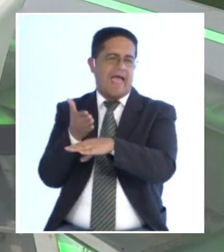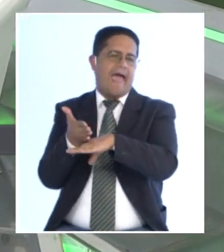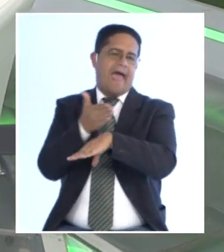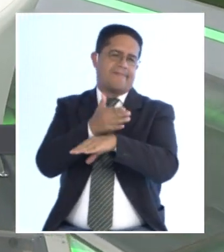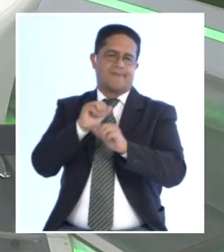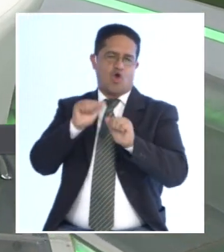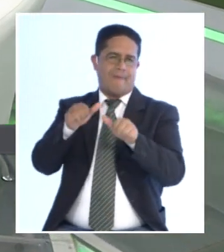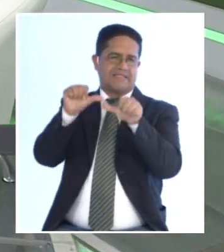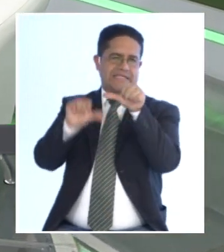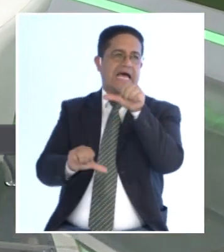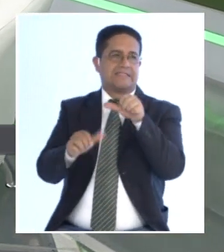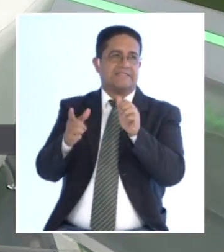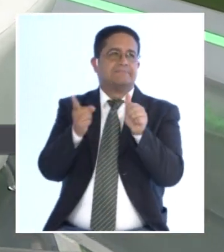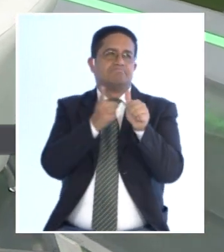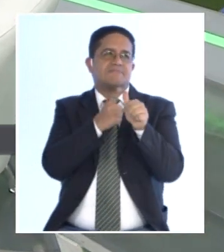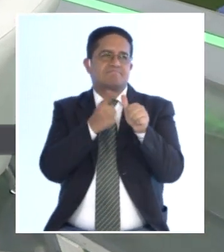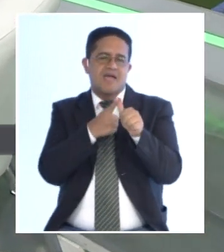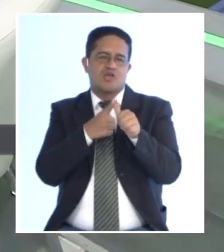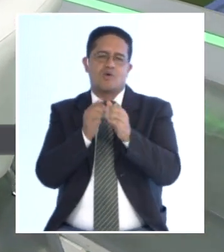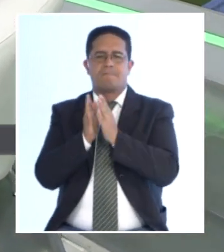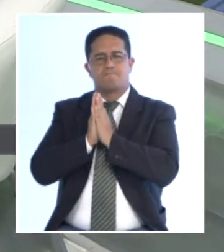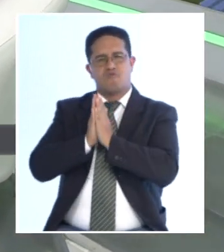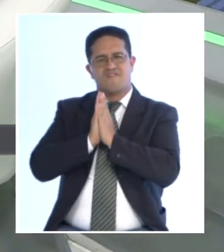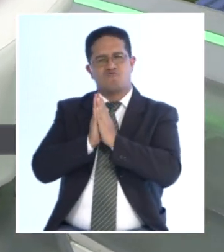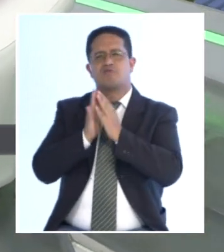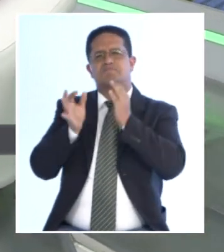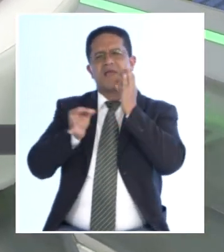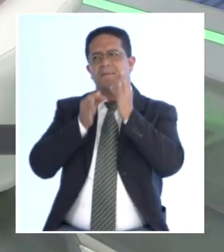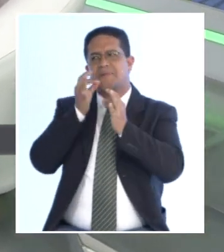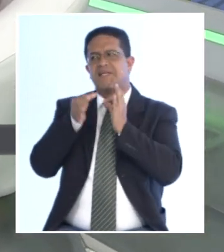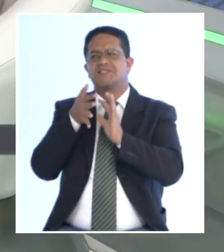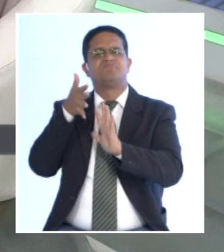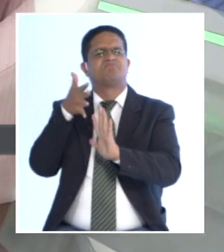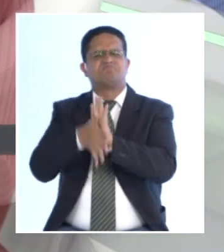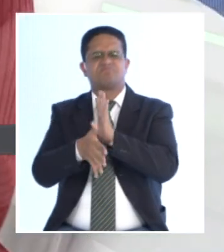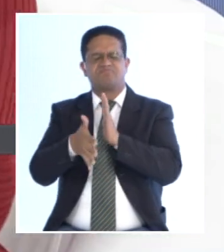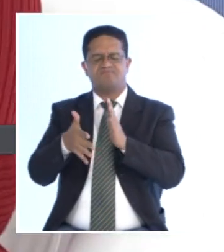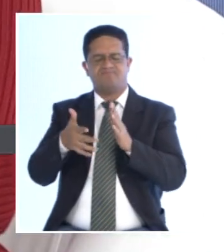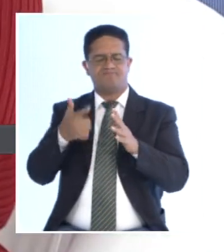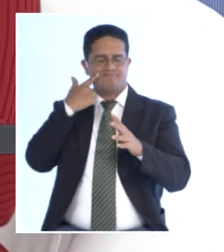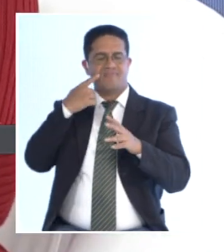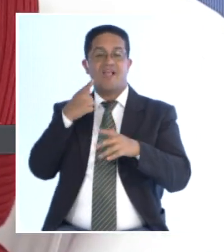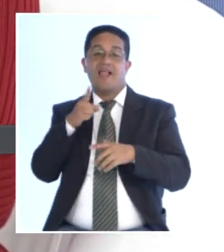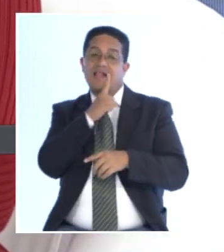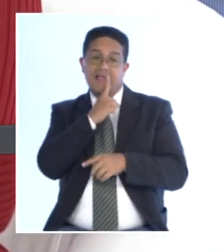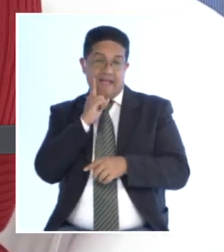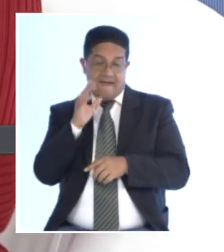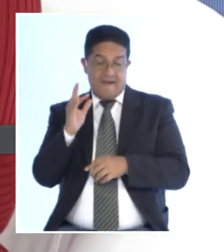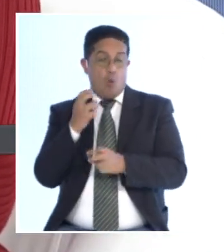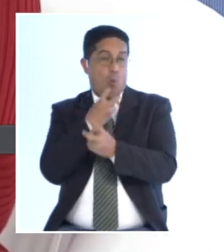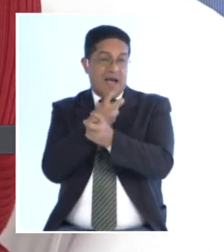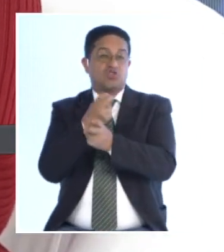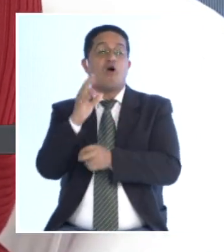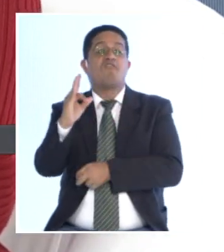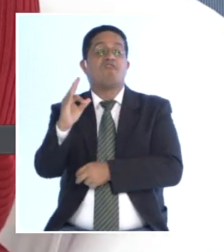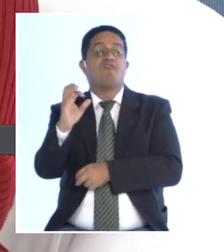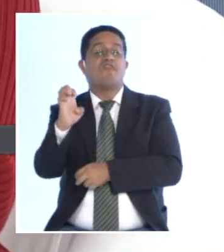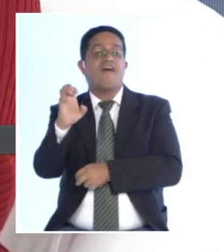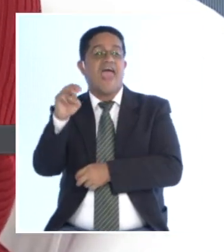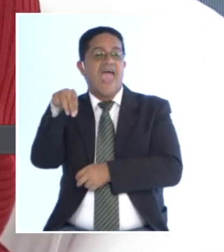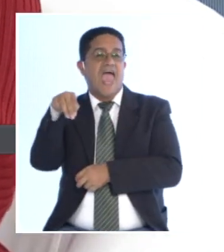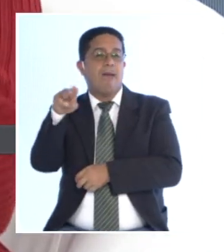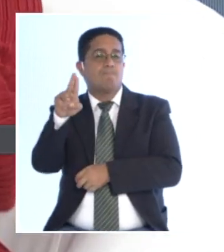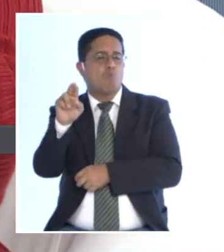la necrosis, vamos a hablar un poco de qué se encarga la cabeza femoral, dónde está ubicada y además por qué